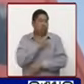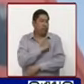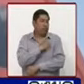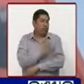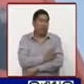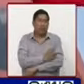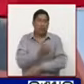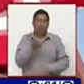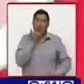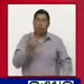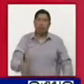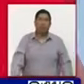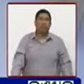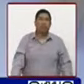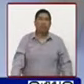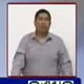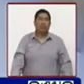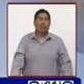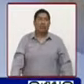autoridades competentes.